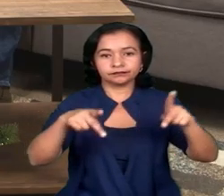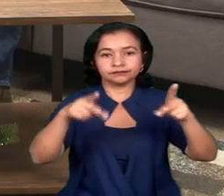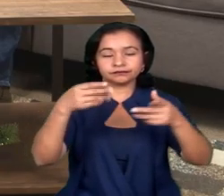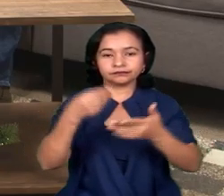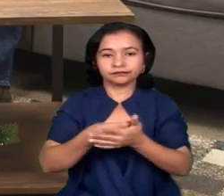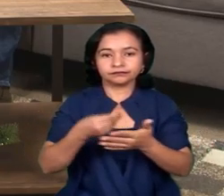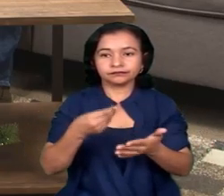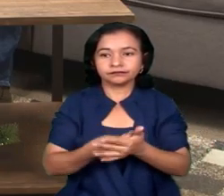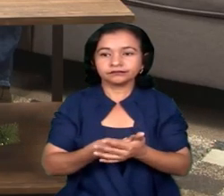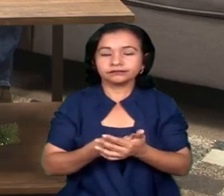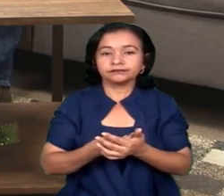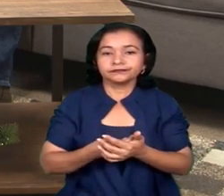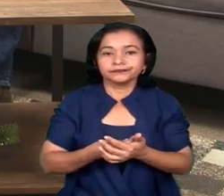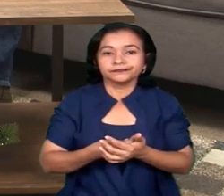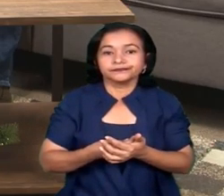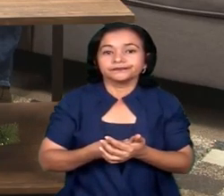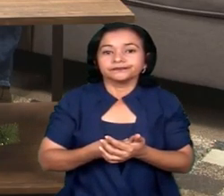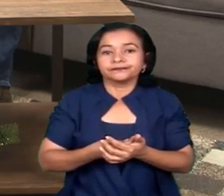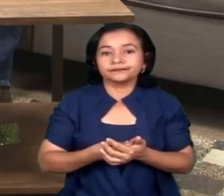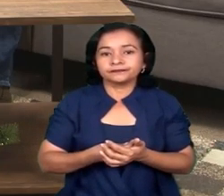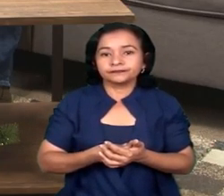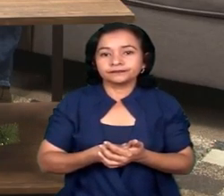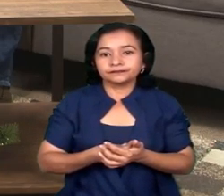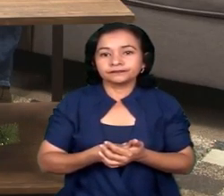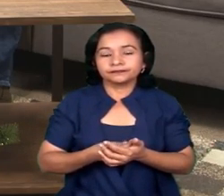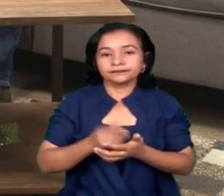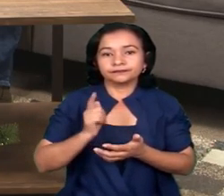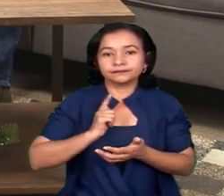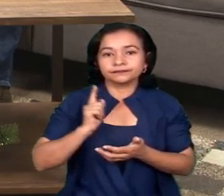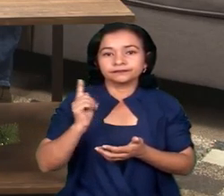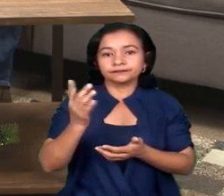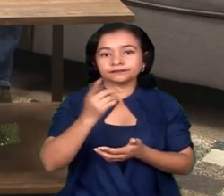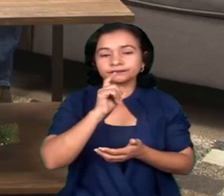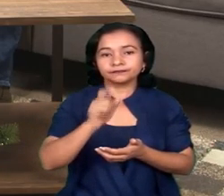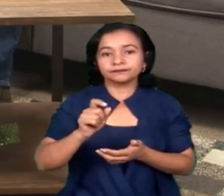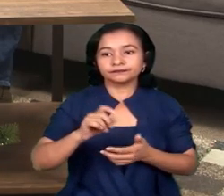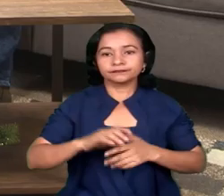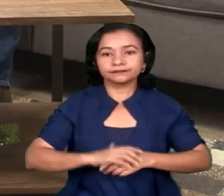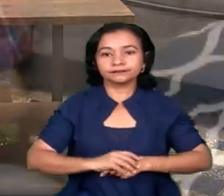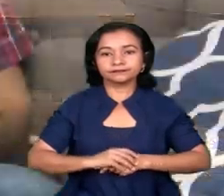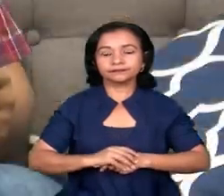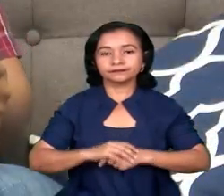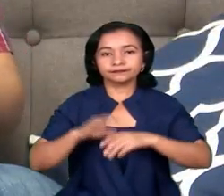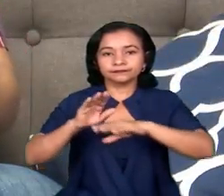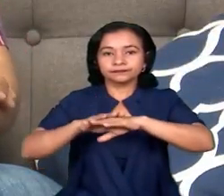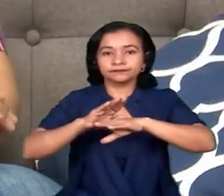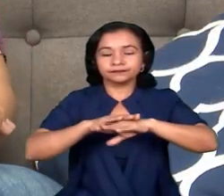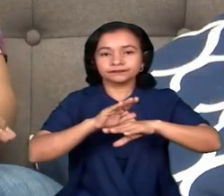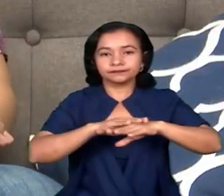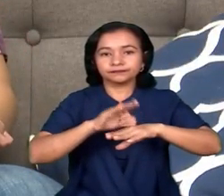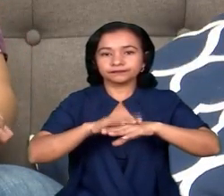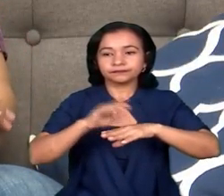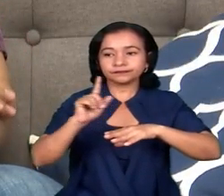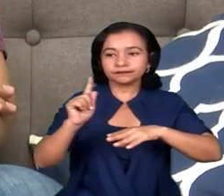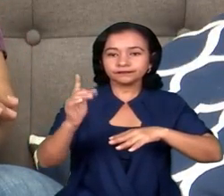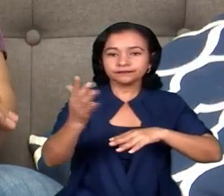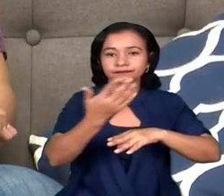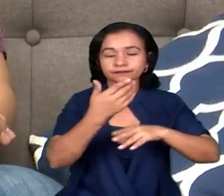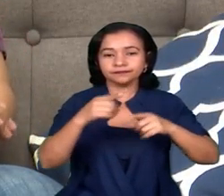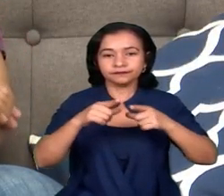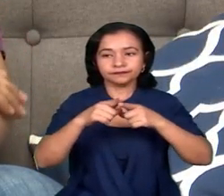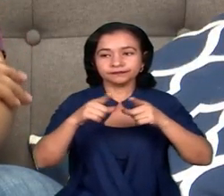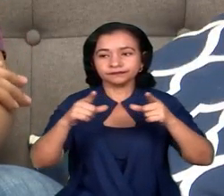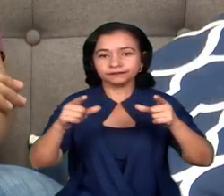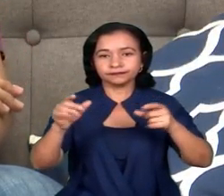comprar, pueden ir a, ahí hay de todo, tenemos para todos los gustos, y ese es el llamado a todos los, a todo Managua y a